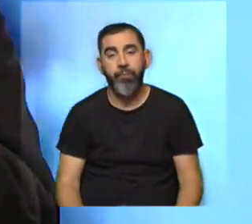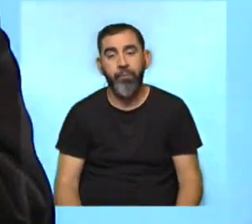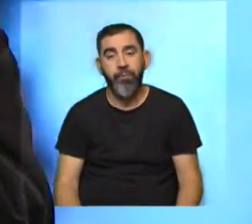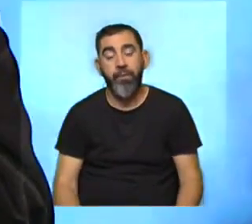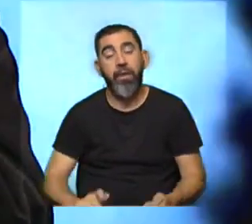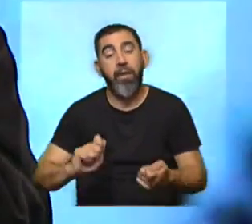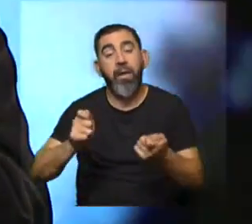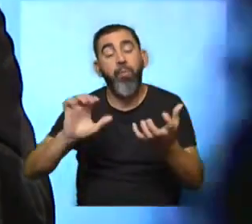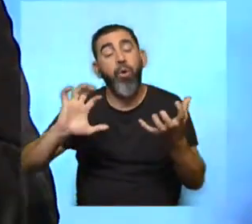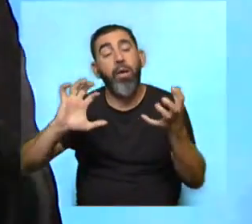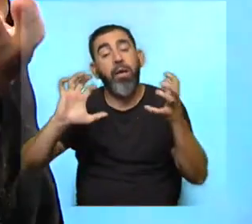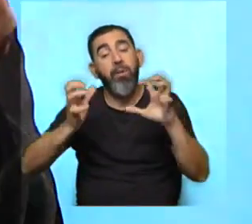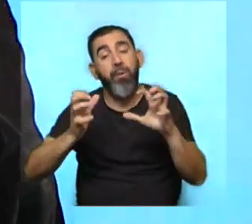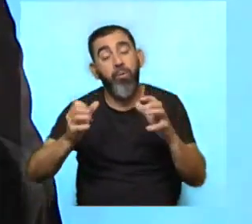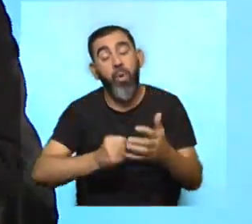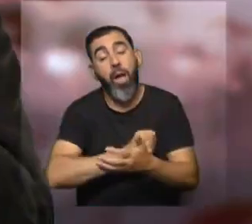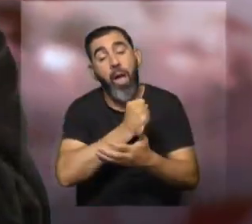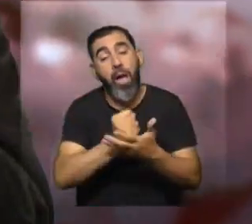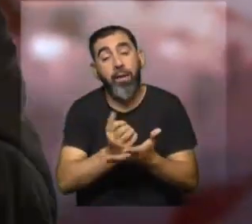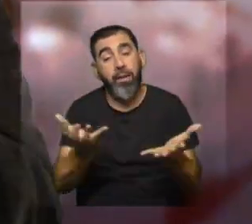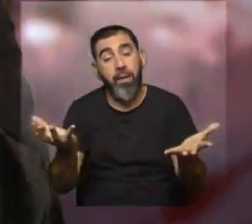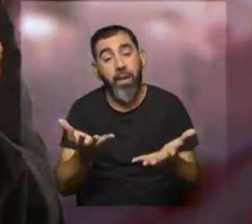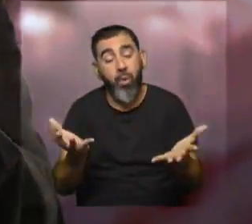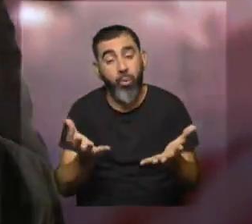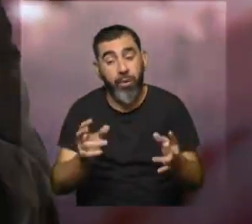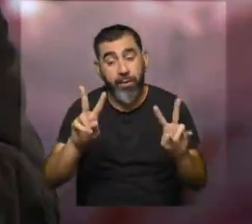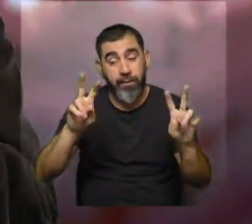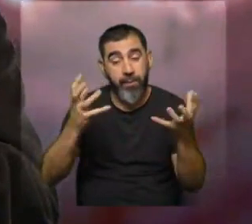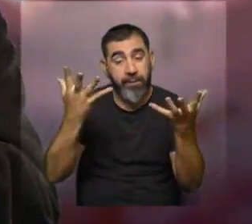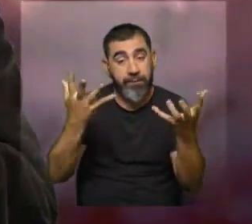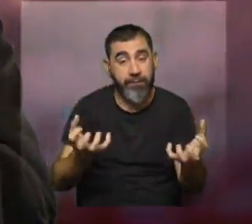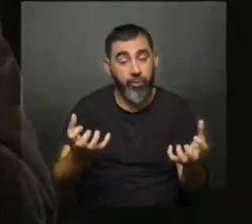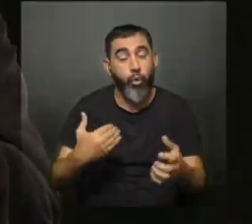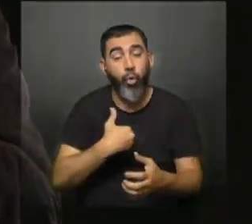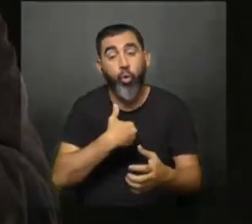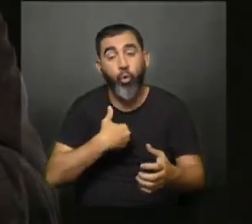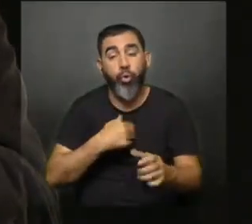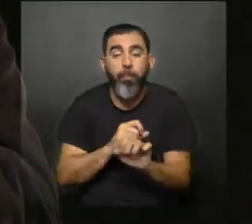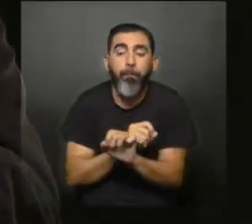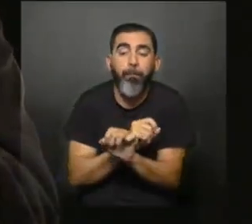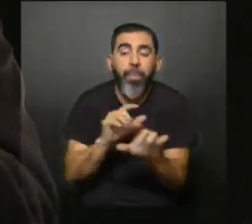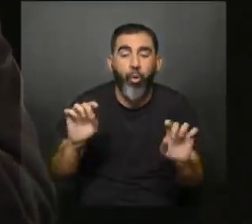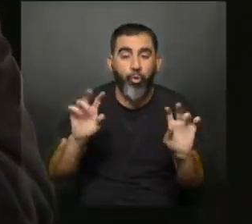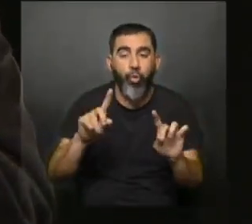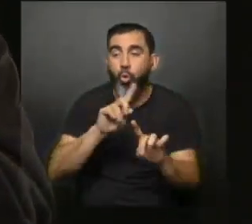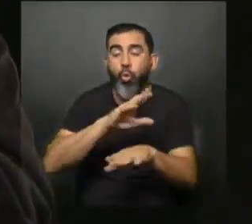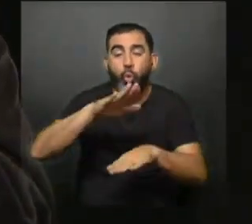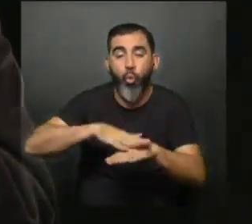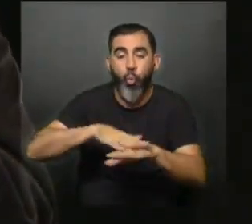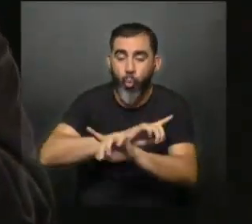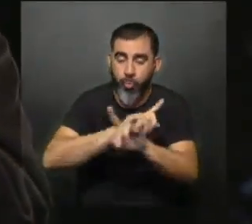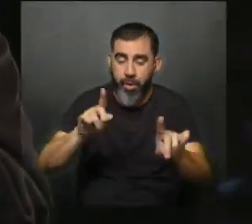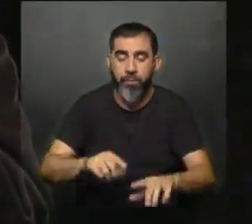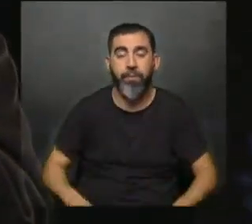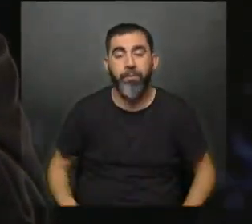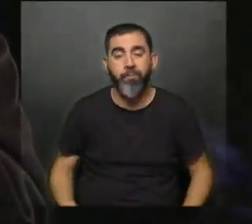cambio climático, hasta ahora, con respecto a esta sequía, el rol que tuvo es de intensificar la sequía, no de generarla